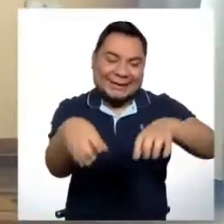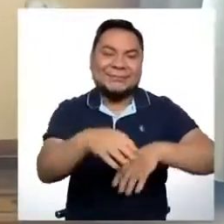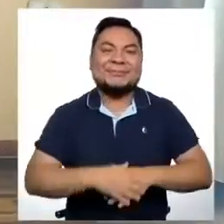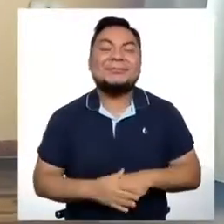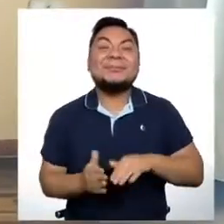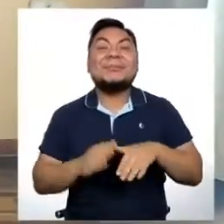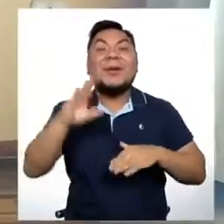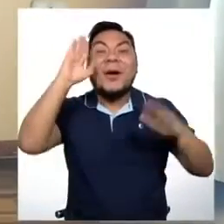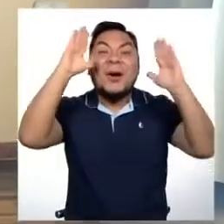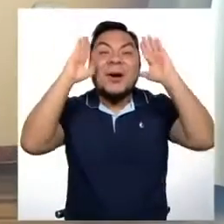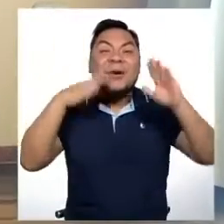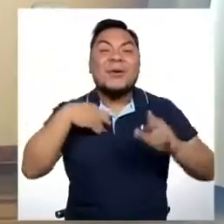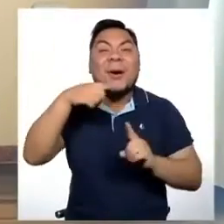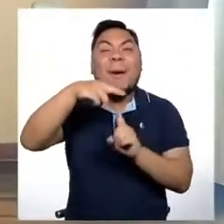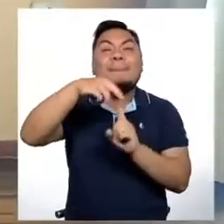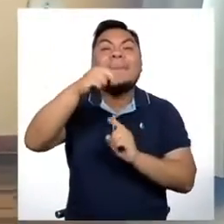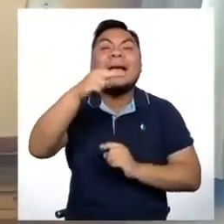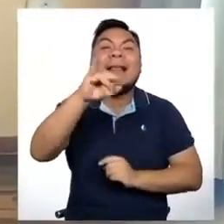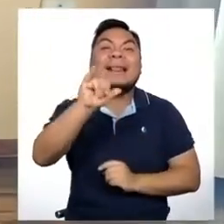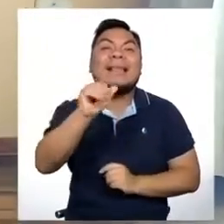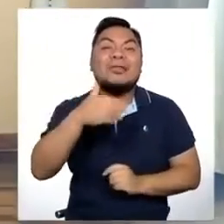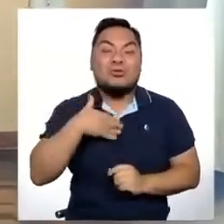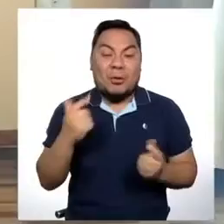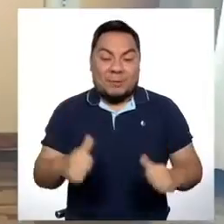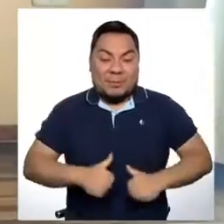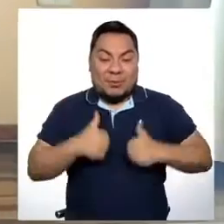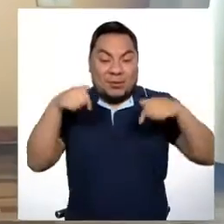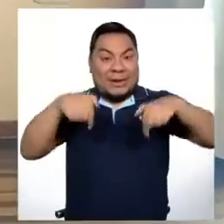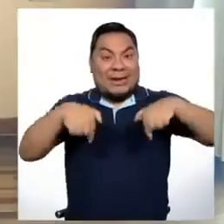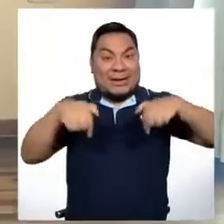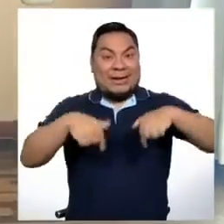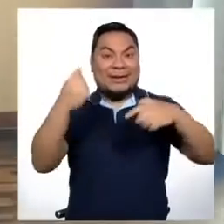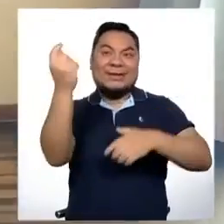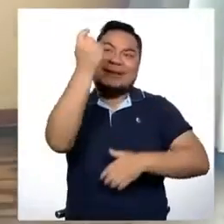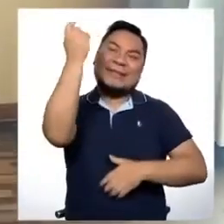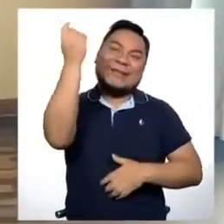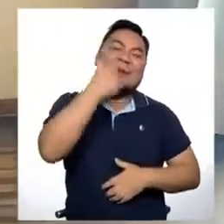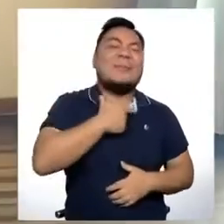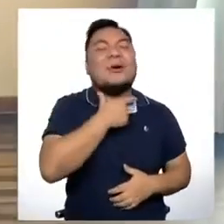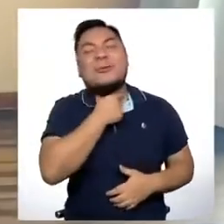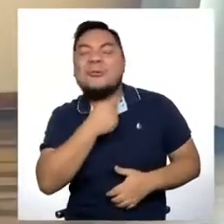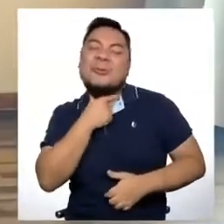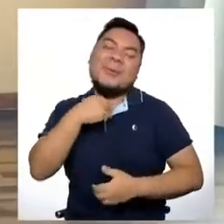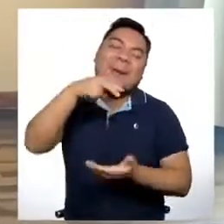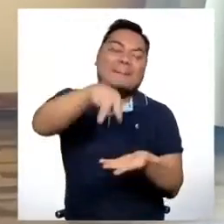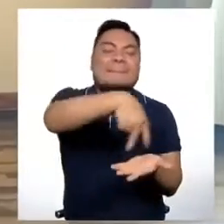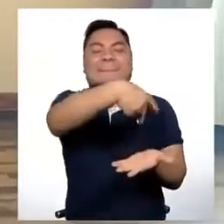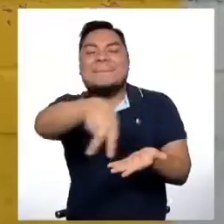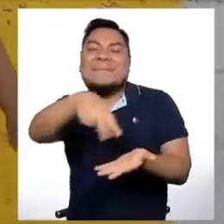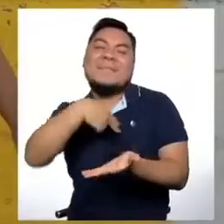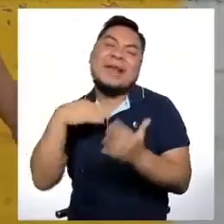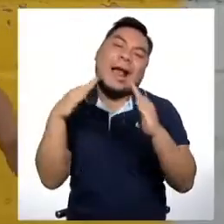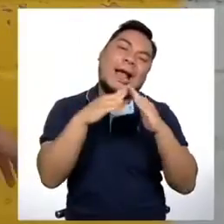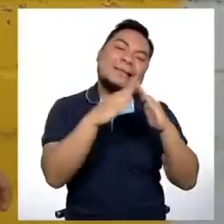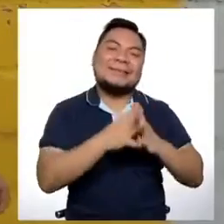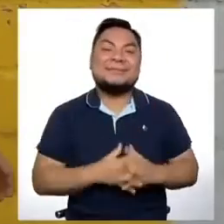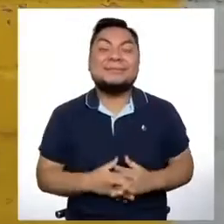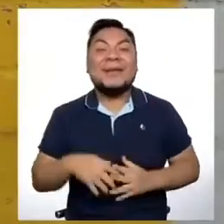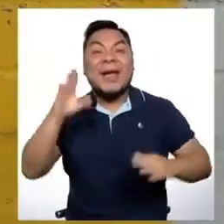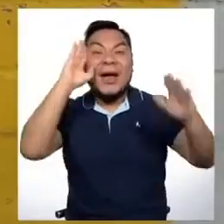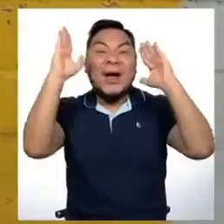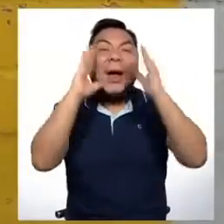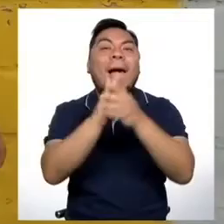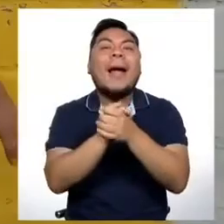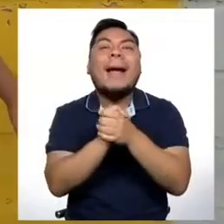Hola, soy Matthew. Vivo en Trujillo. Me encanta bailar en casa. Hola,